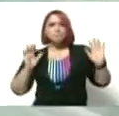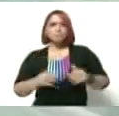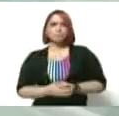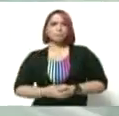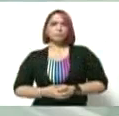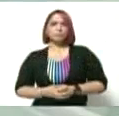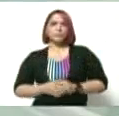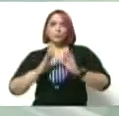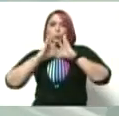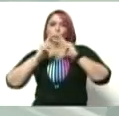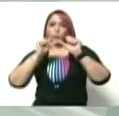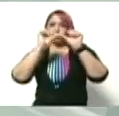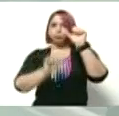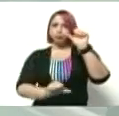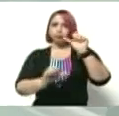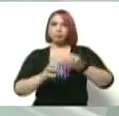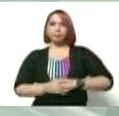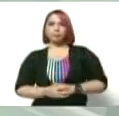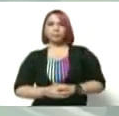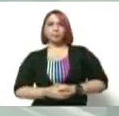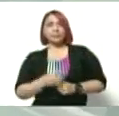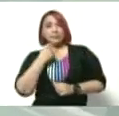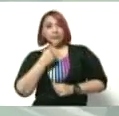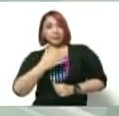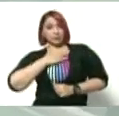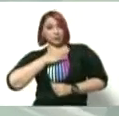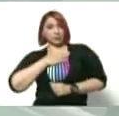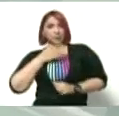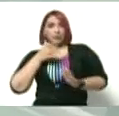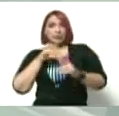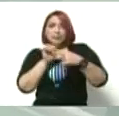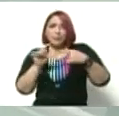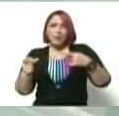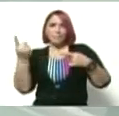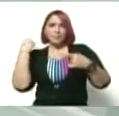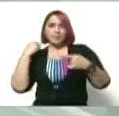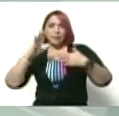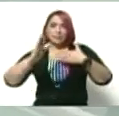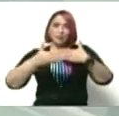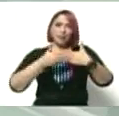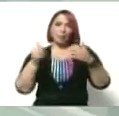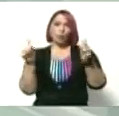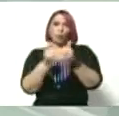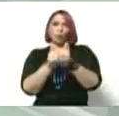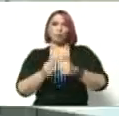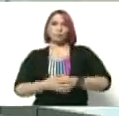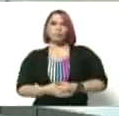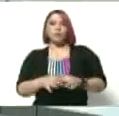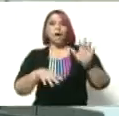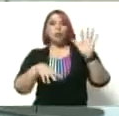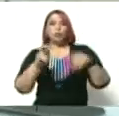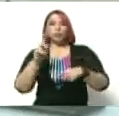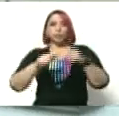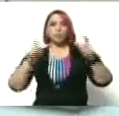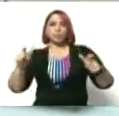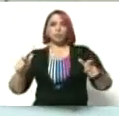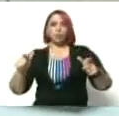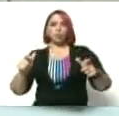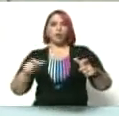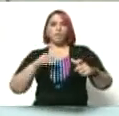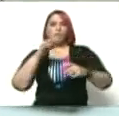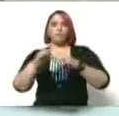reporte decía yo que la semana pasada cerramos con 12 casos registrados por